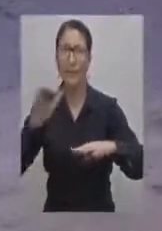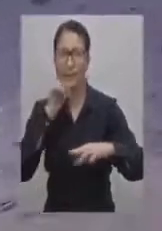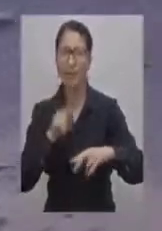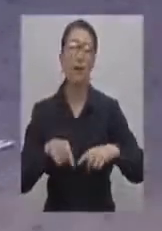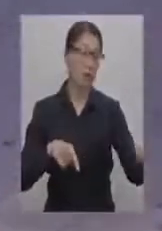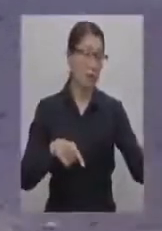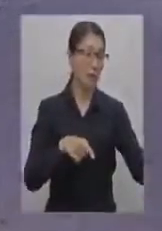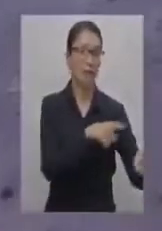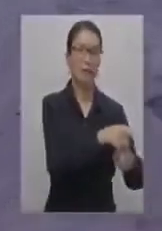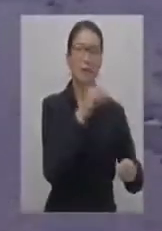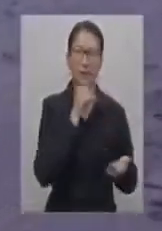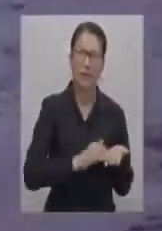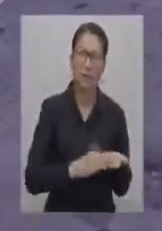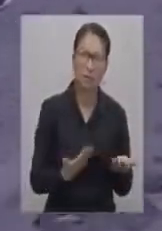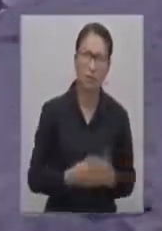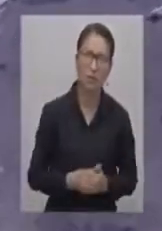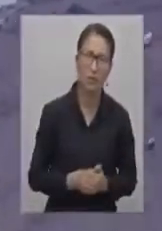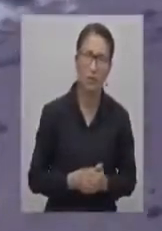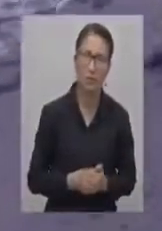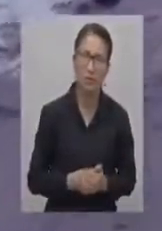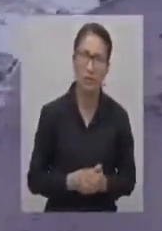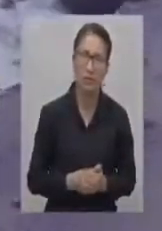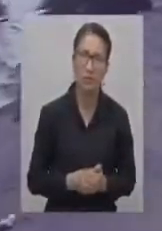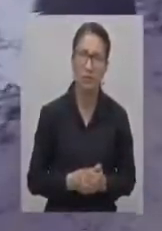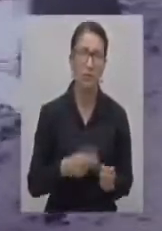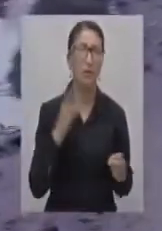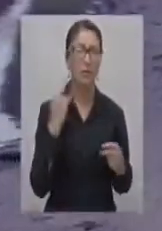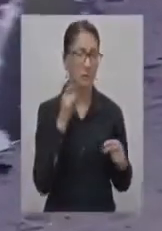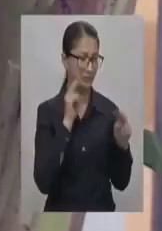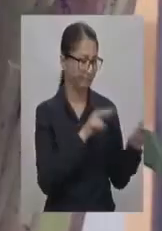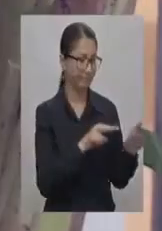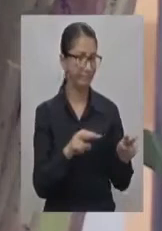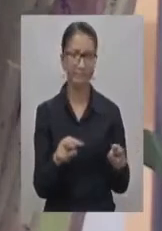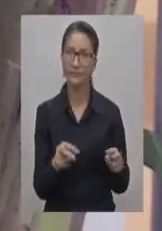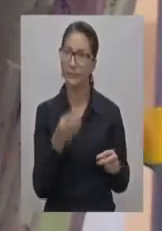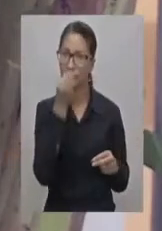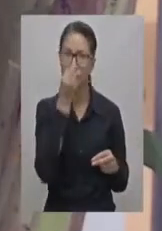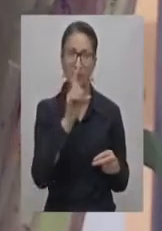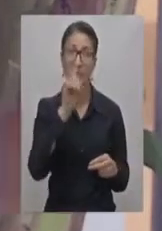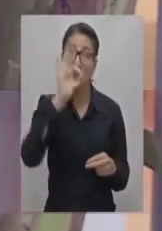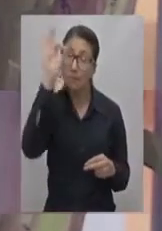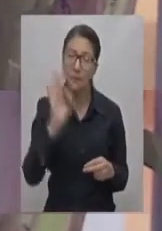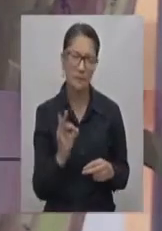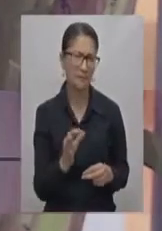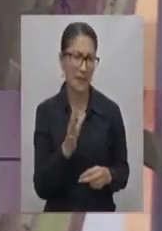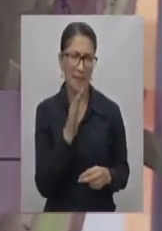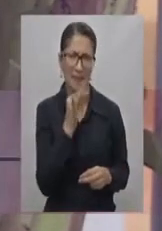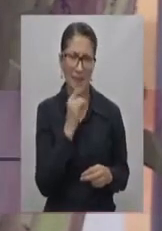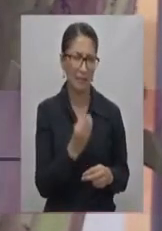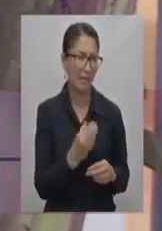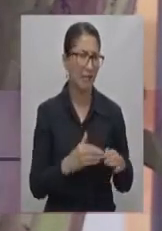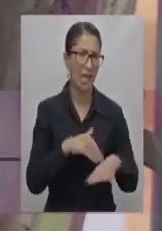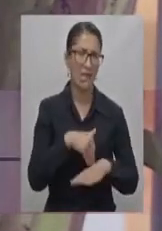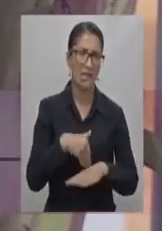ningún mantenimiento. Actualmente el sistema no muestra una operación del 100%, tiene